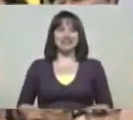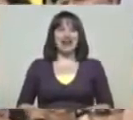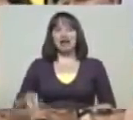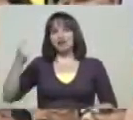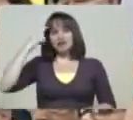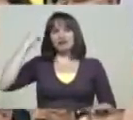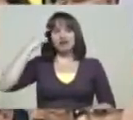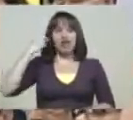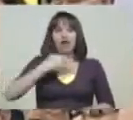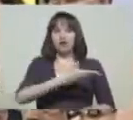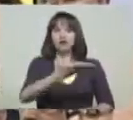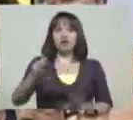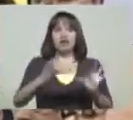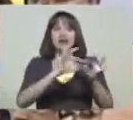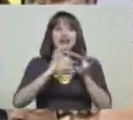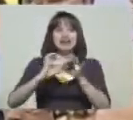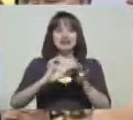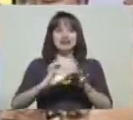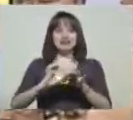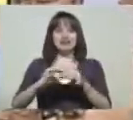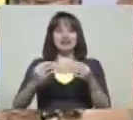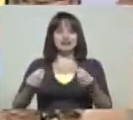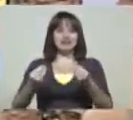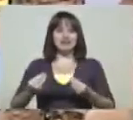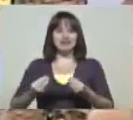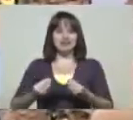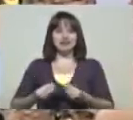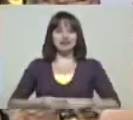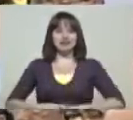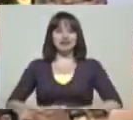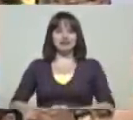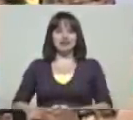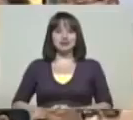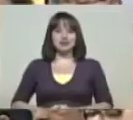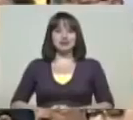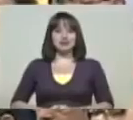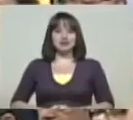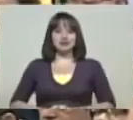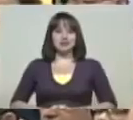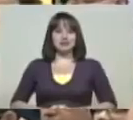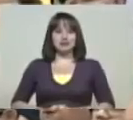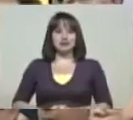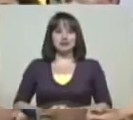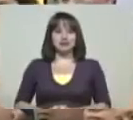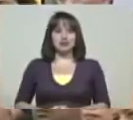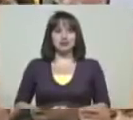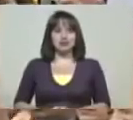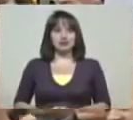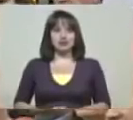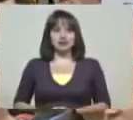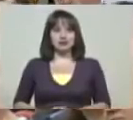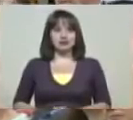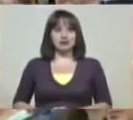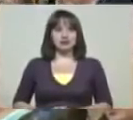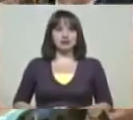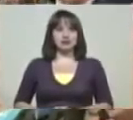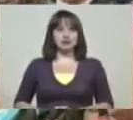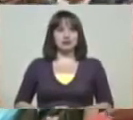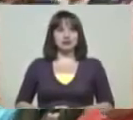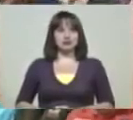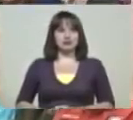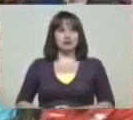ustedes. Yo sería feliz siendo delegado de base al Congreso y venir a las